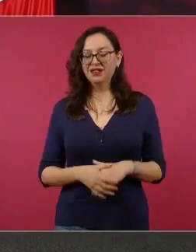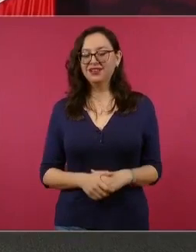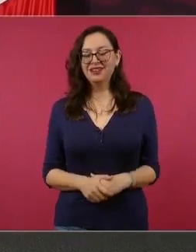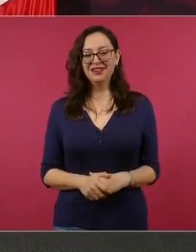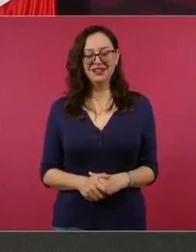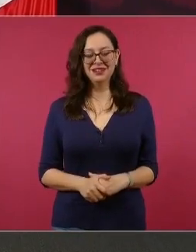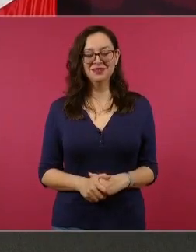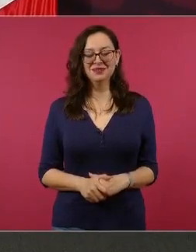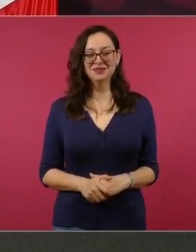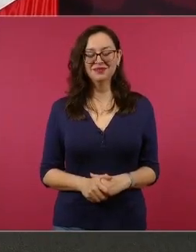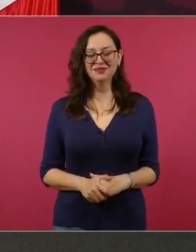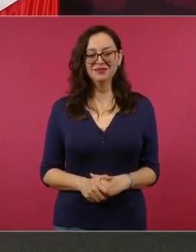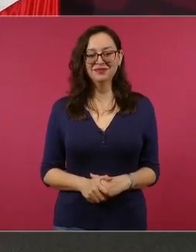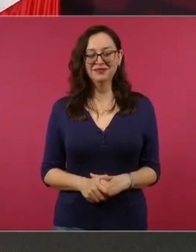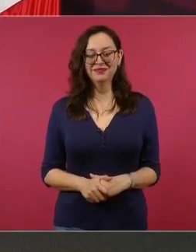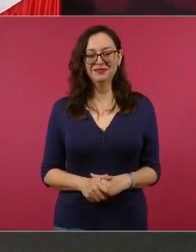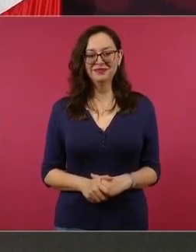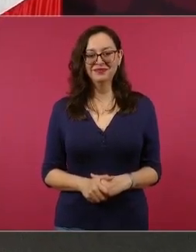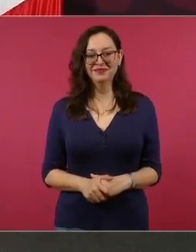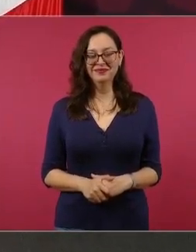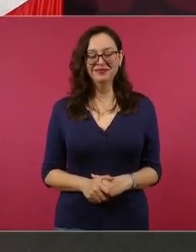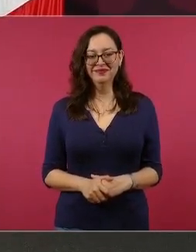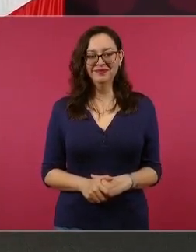Antes no podía salir